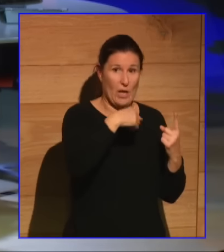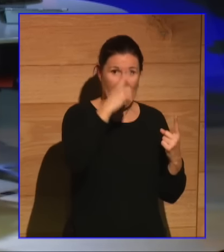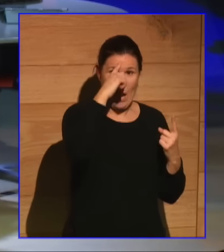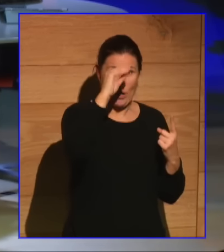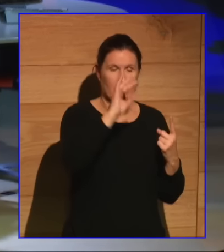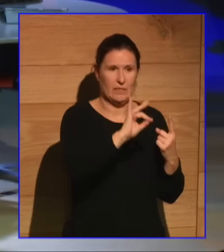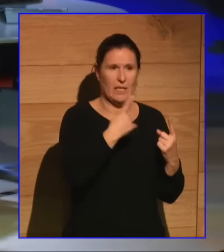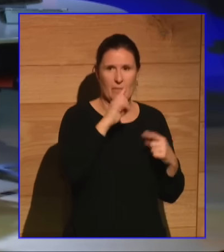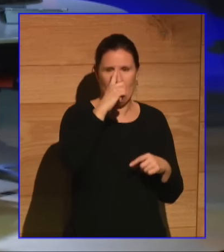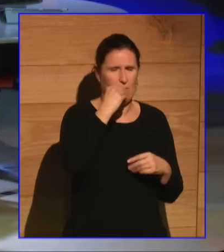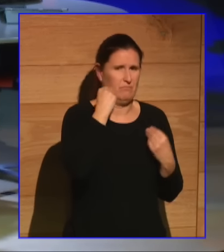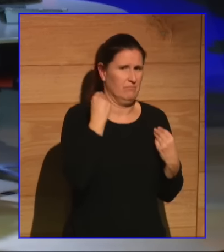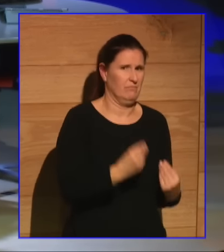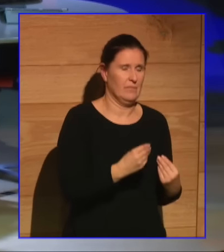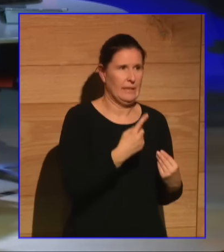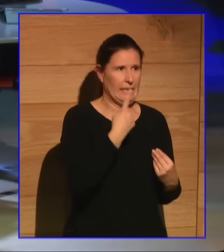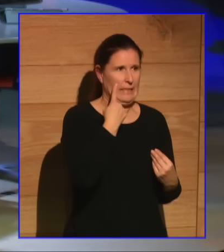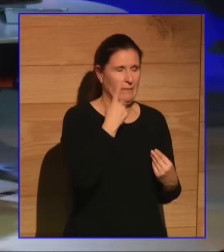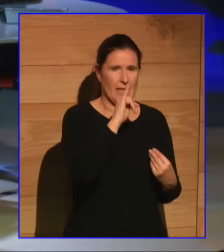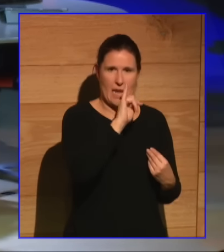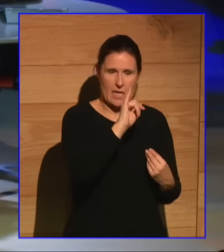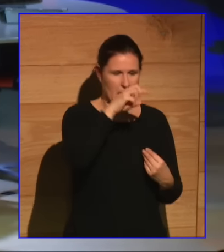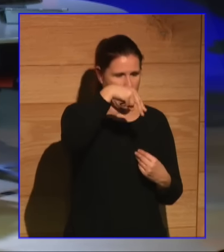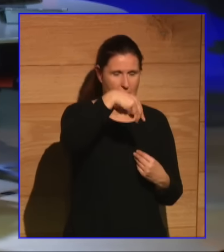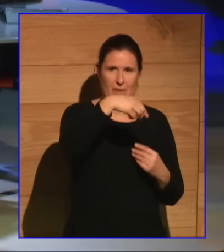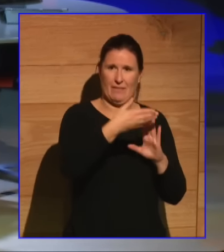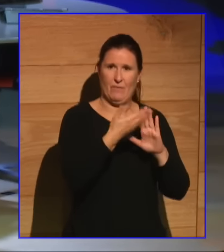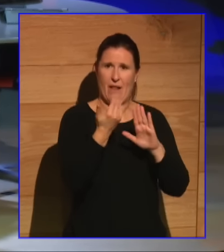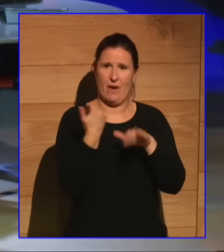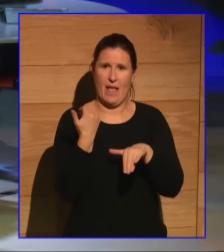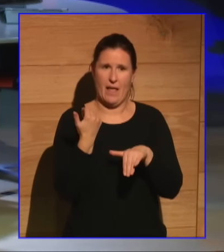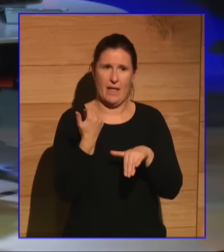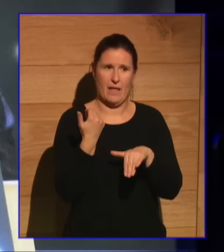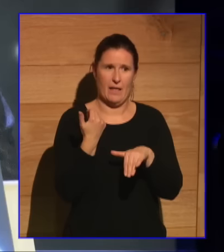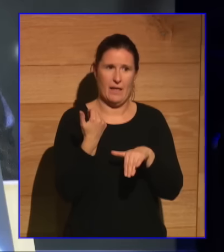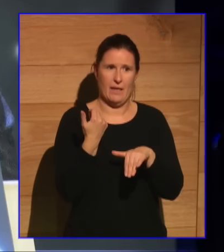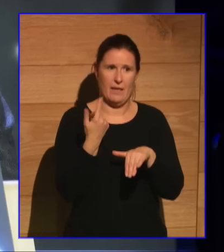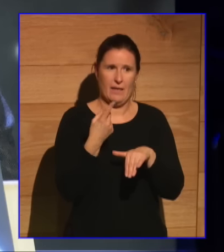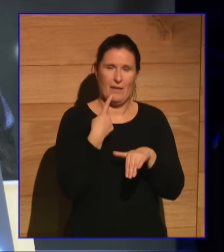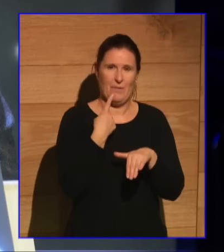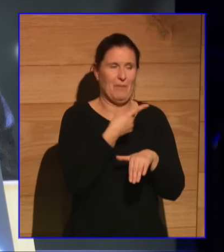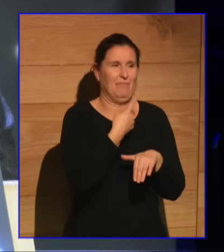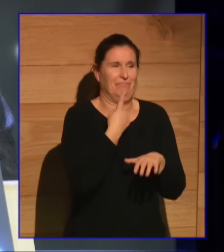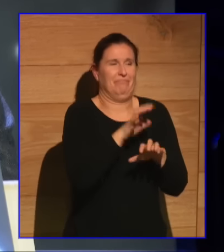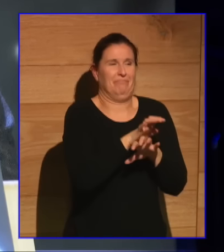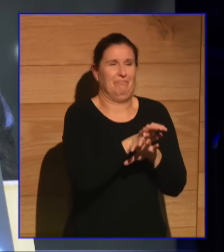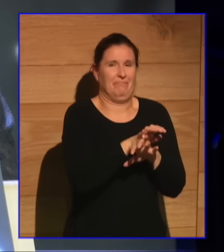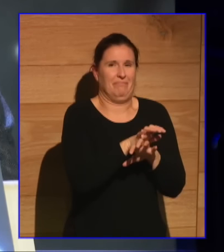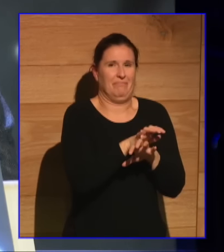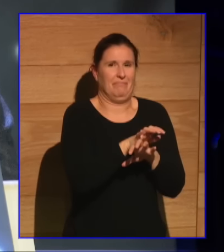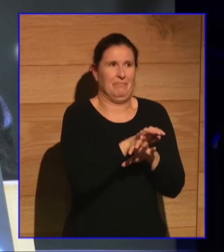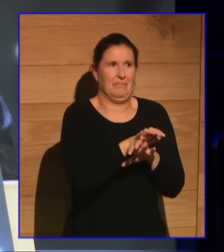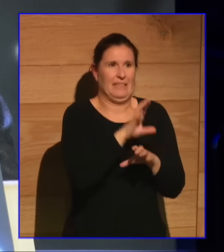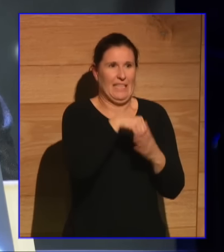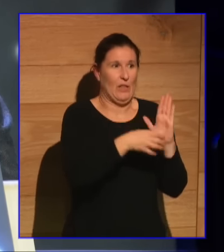muy bueno porque dijo, espérate, es que como le quita la I y la M. Pues la primera reacción a lo mejor fue una carcajada claro. en el...